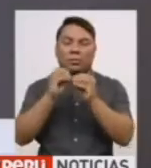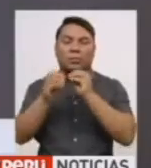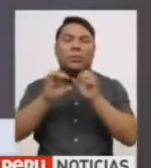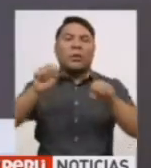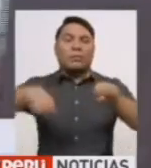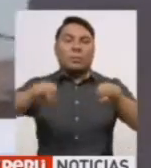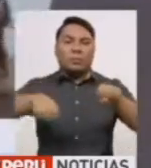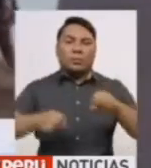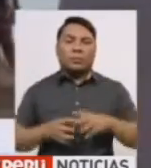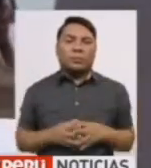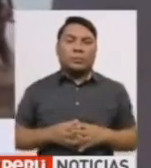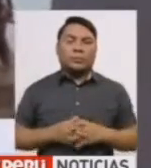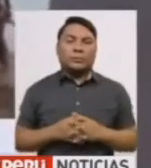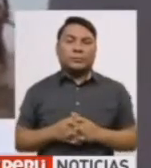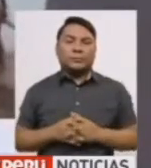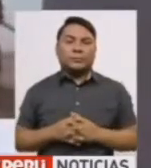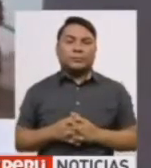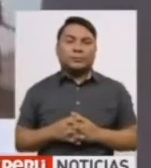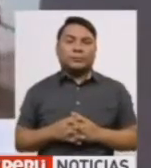motos.